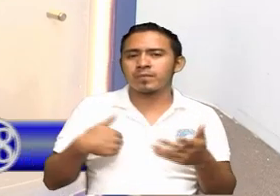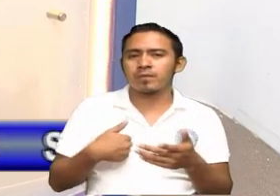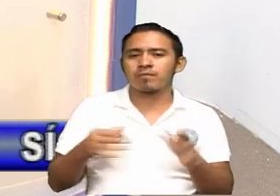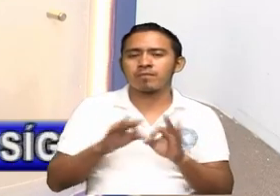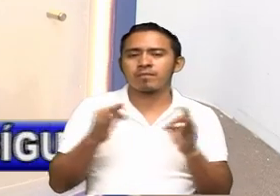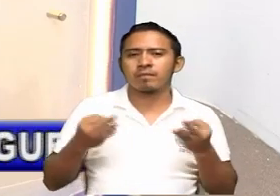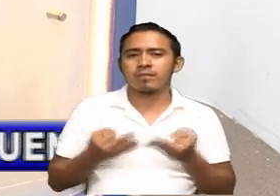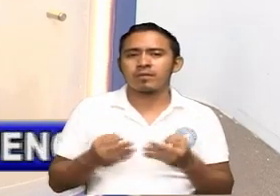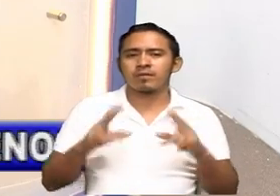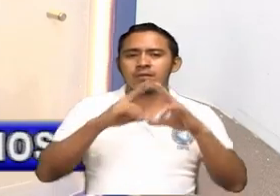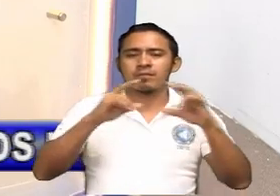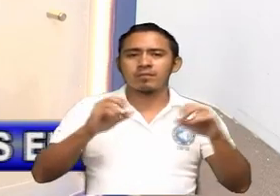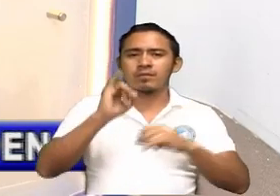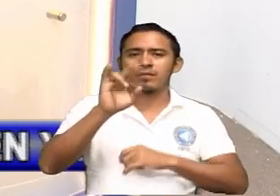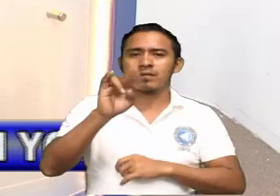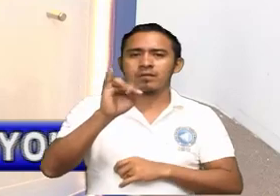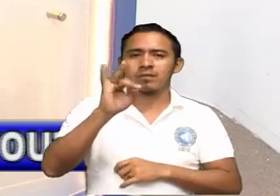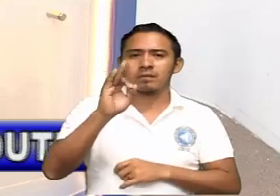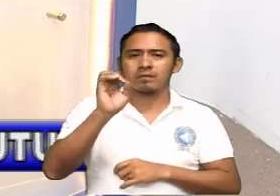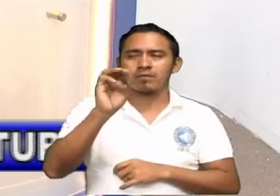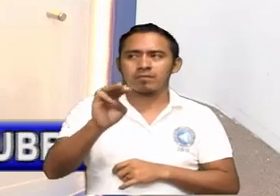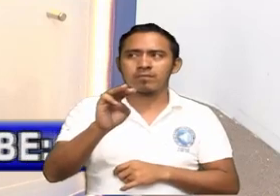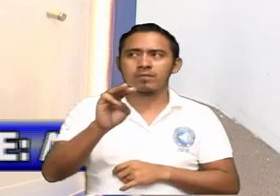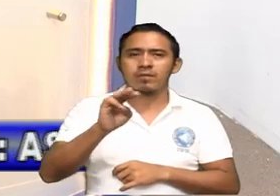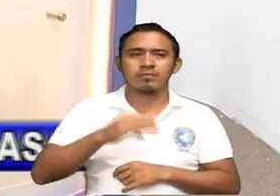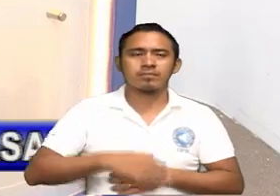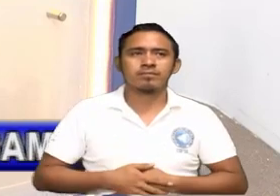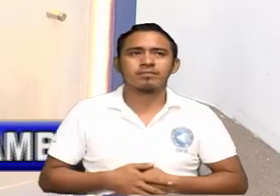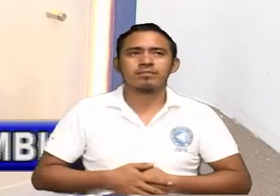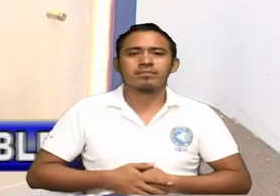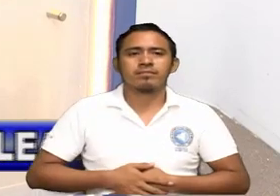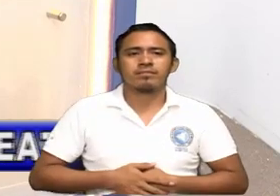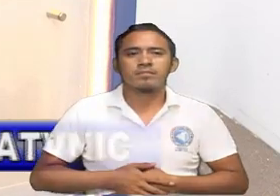familias nicaragüenses el Instituto Nicaragüense de Fomento Municipal.